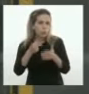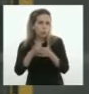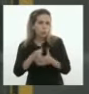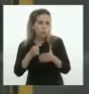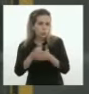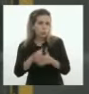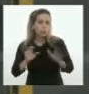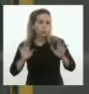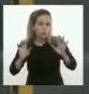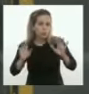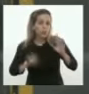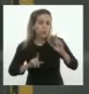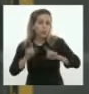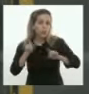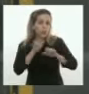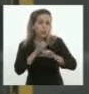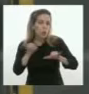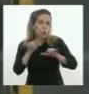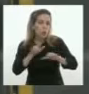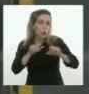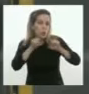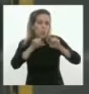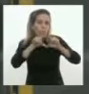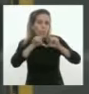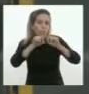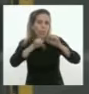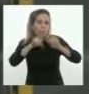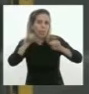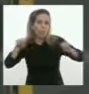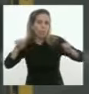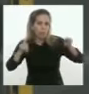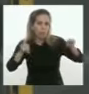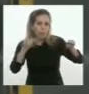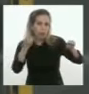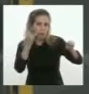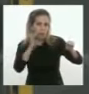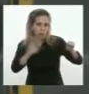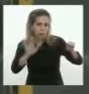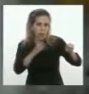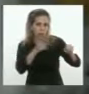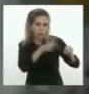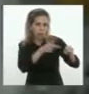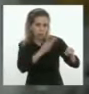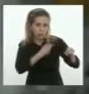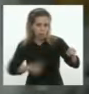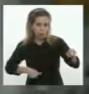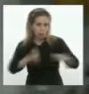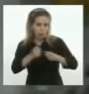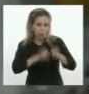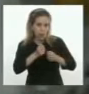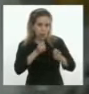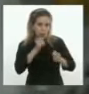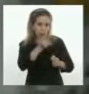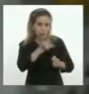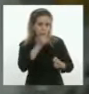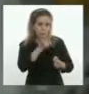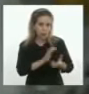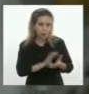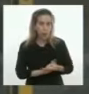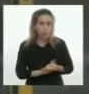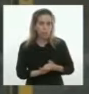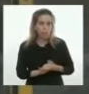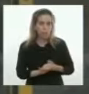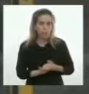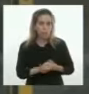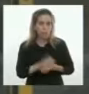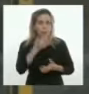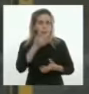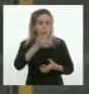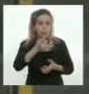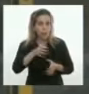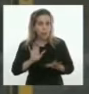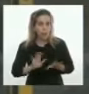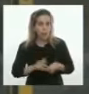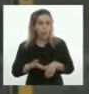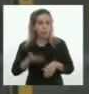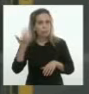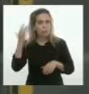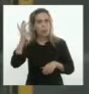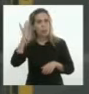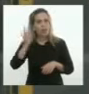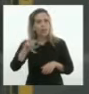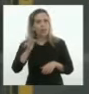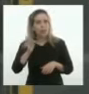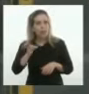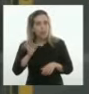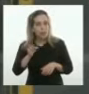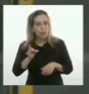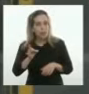algunos datos los marcó miel pero la verdad es que allá en diciembre